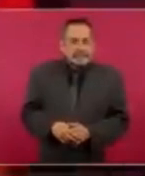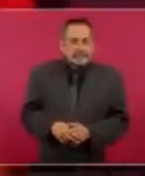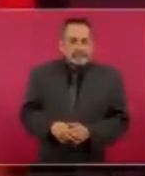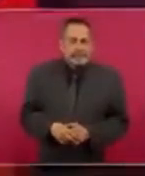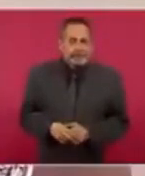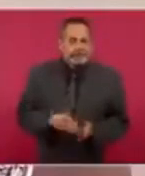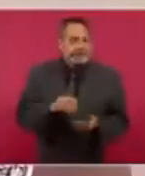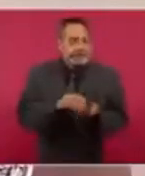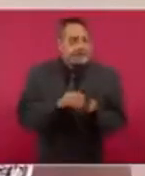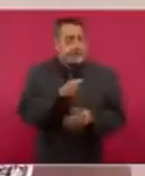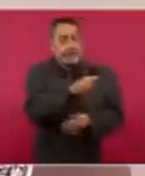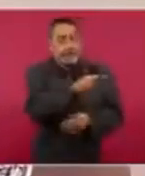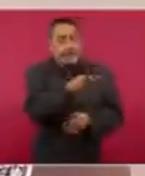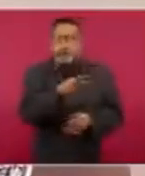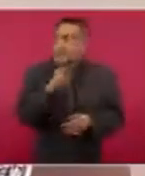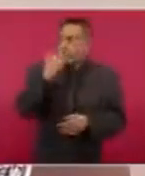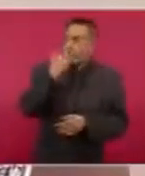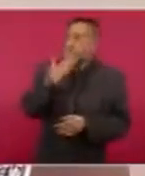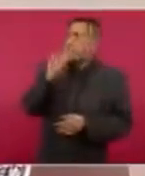quienes defienden